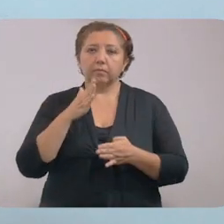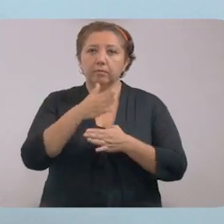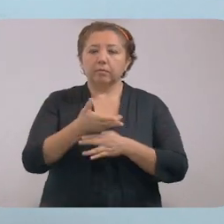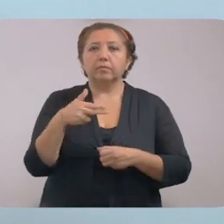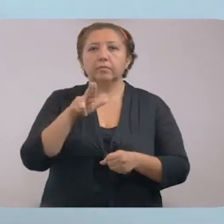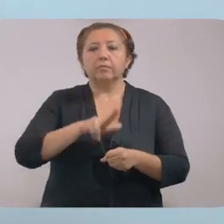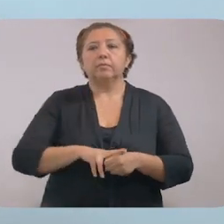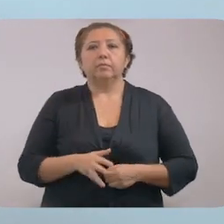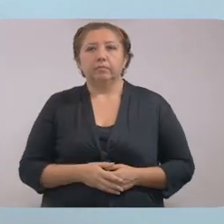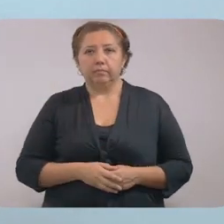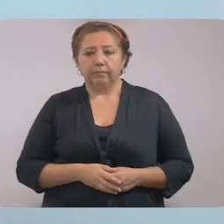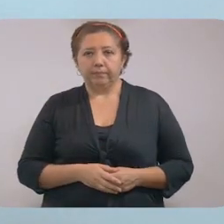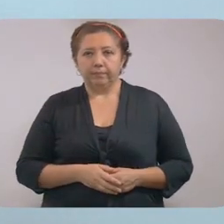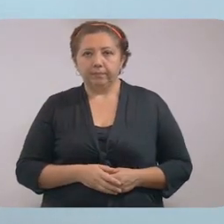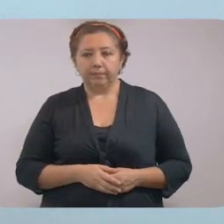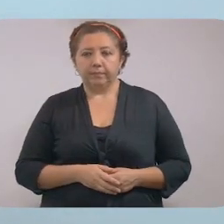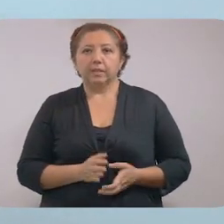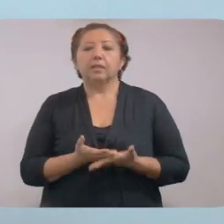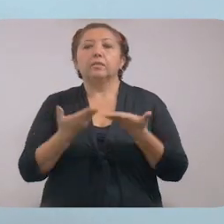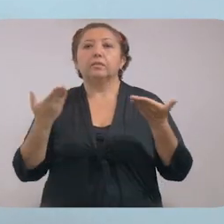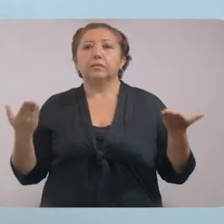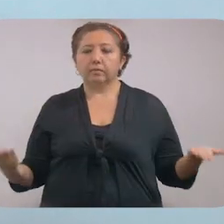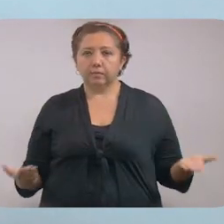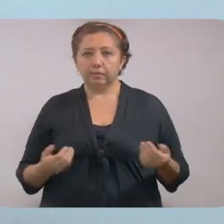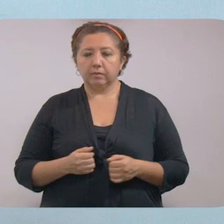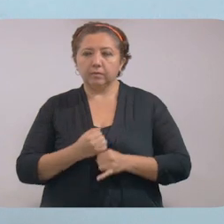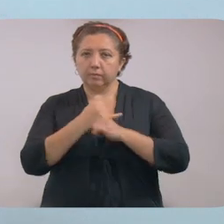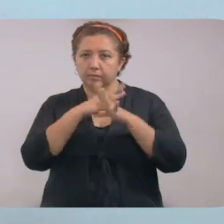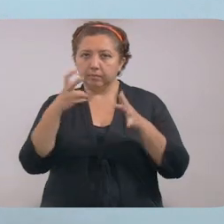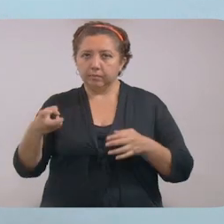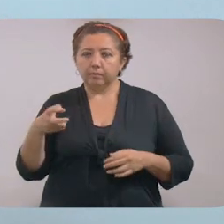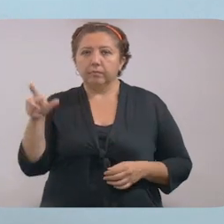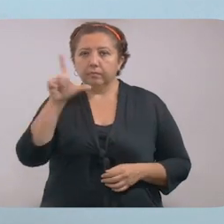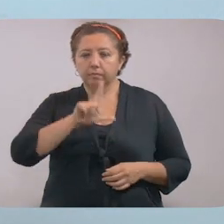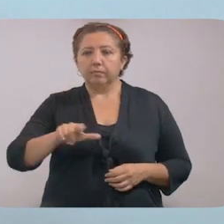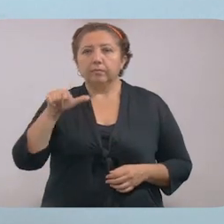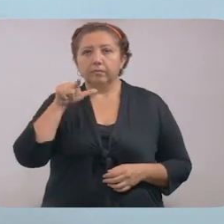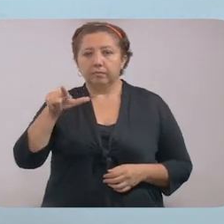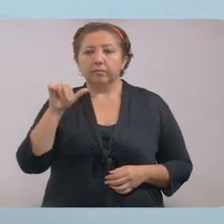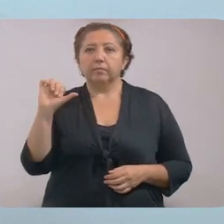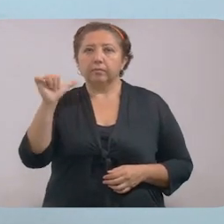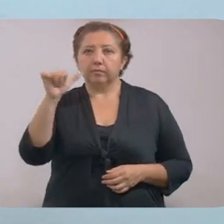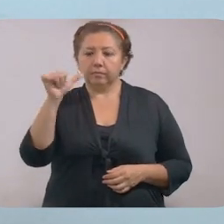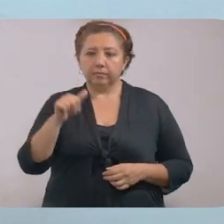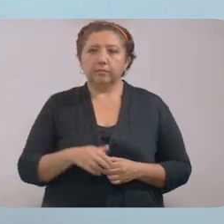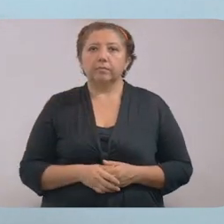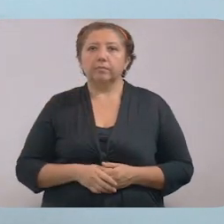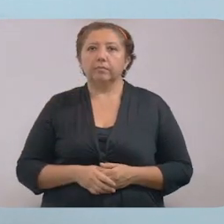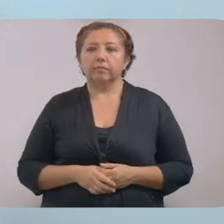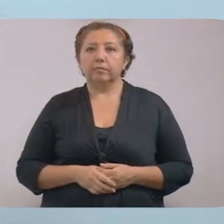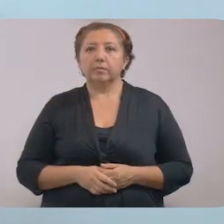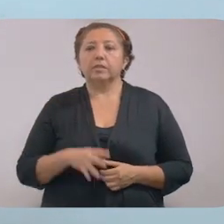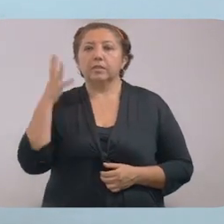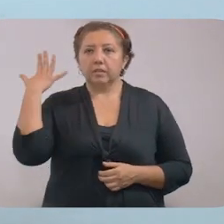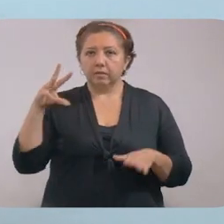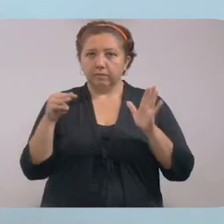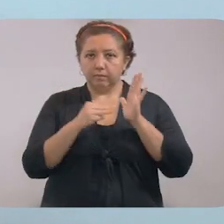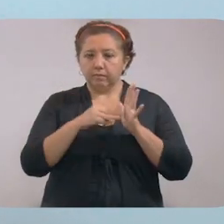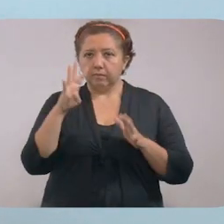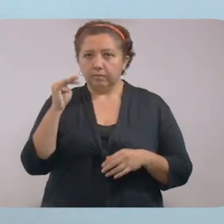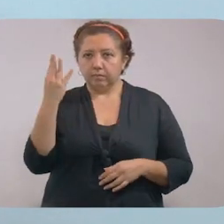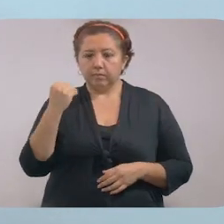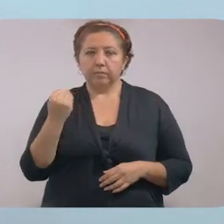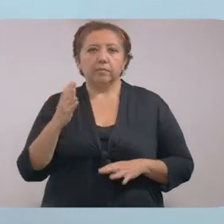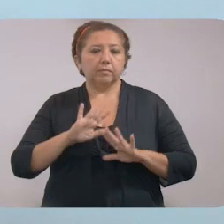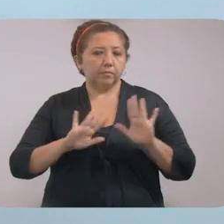salud más cercano. A continuación, el parte médico de este lunes 17 de agosto. 10.099